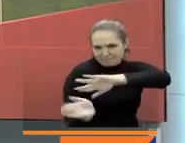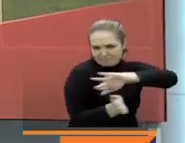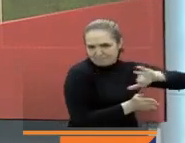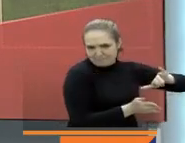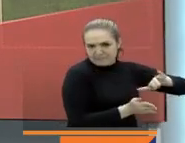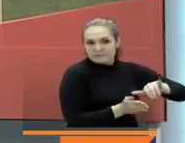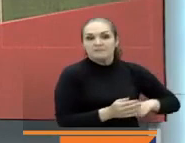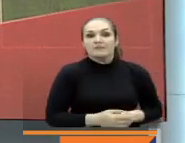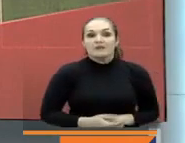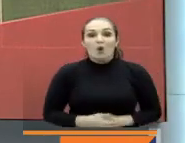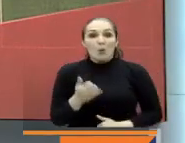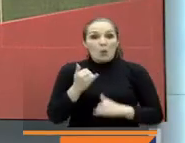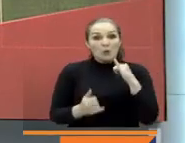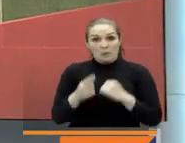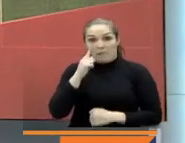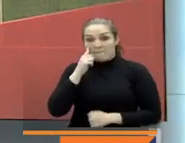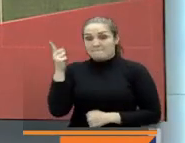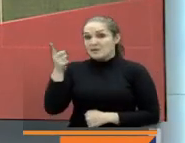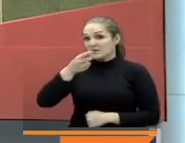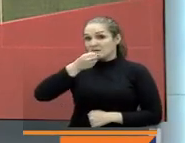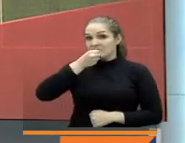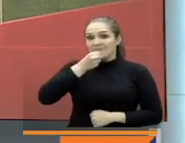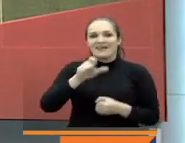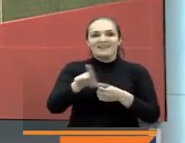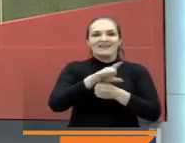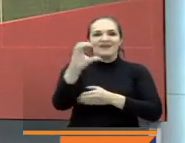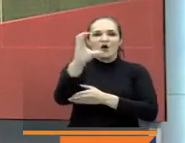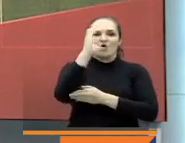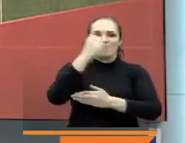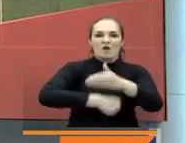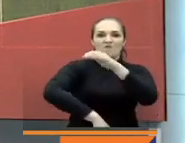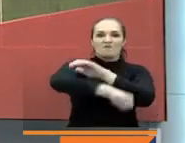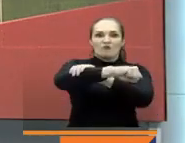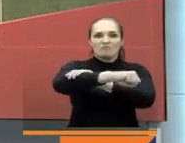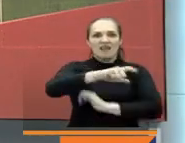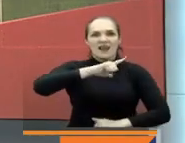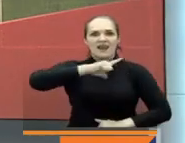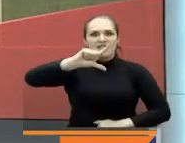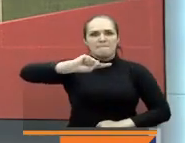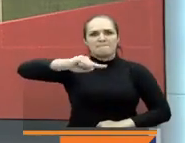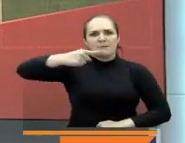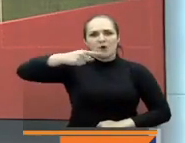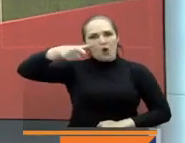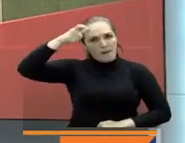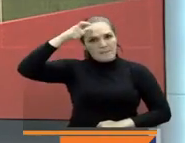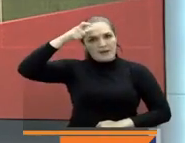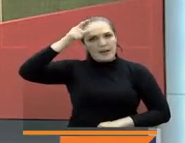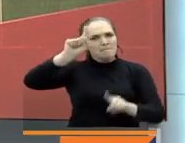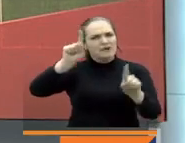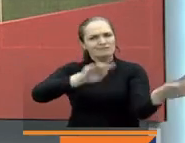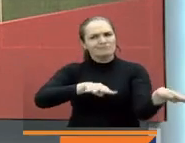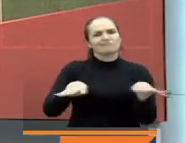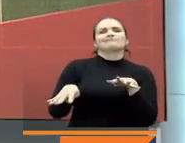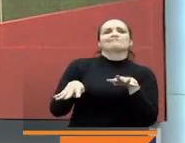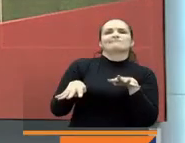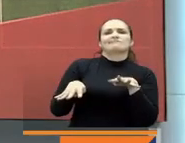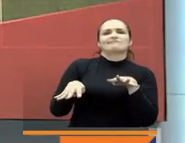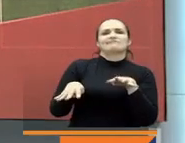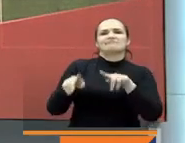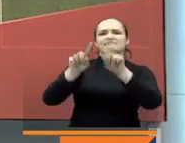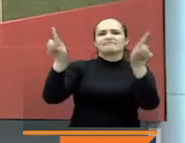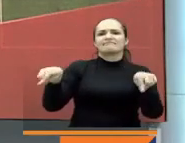despedir con esta nota. Vamos a hablar de la Liga Colombiana de Fútbol, del liderato de América y la polémica, por supuesto, que nos trae el